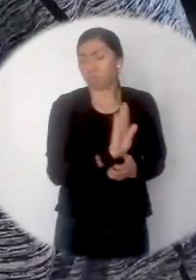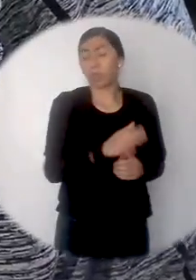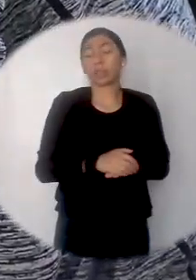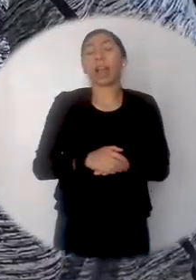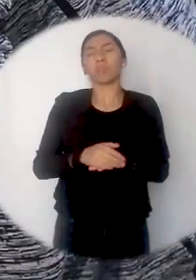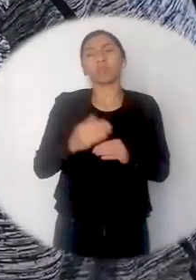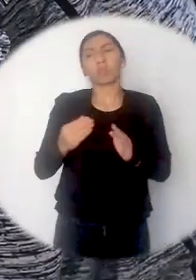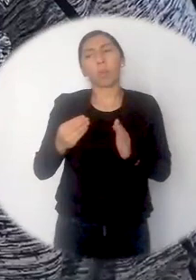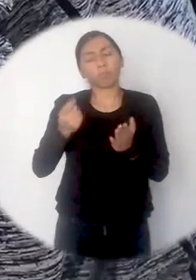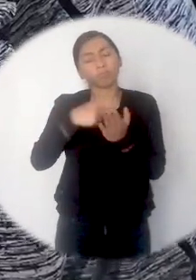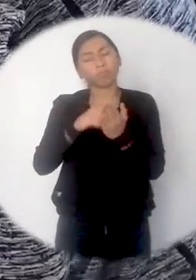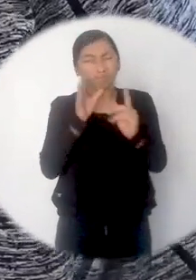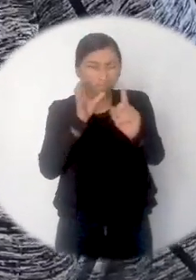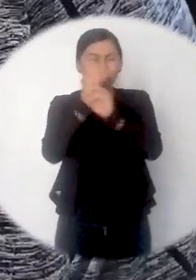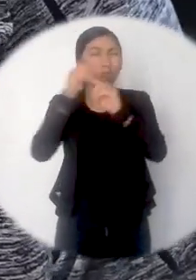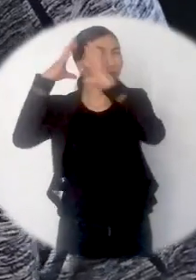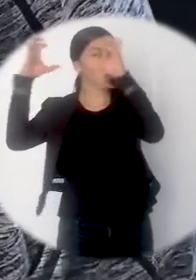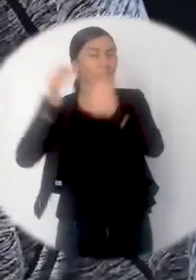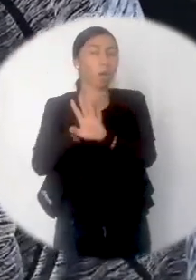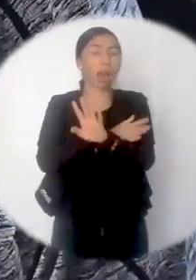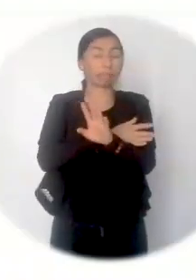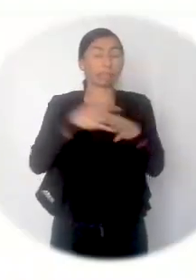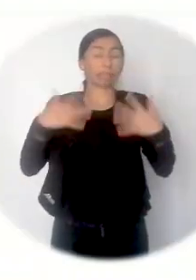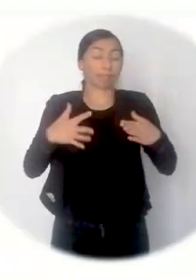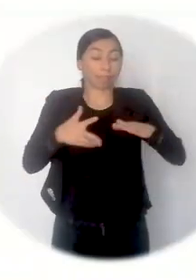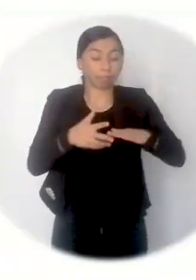sueños que se tenían antes de sufrir la violencia del conflicto.